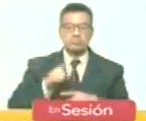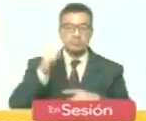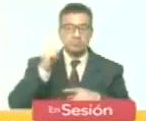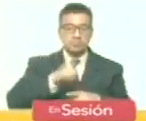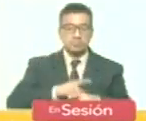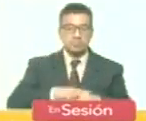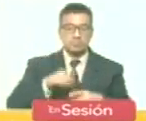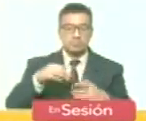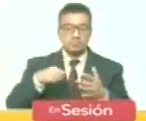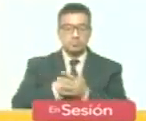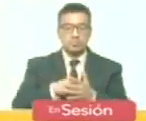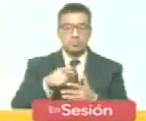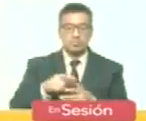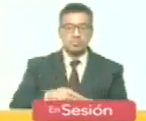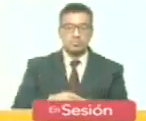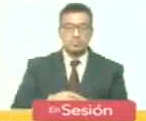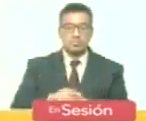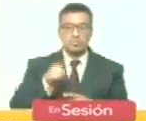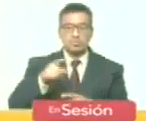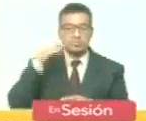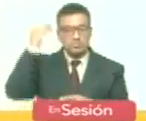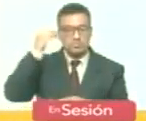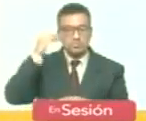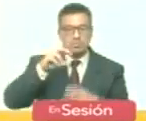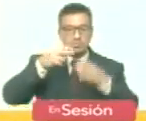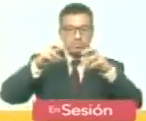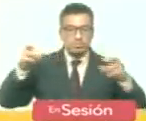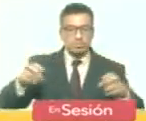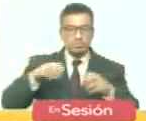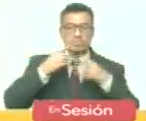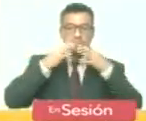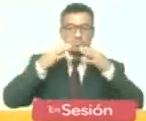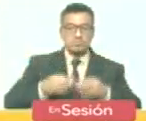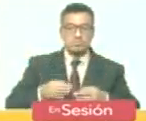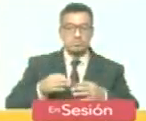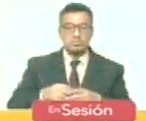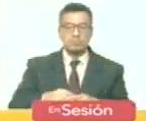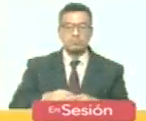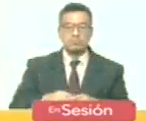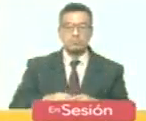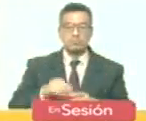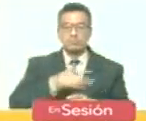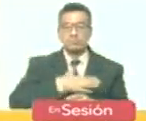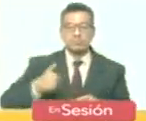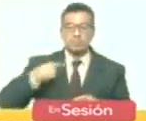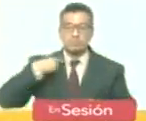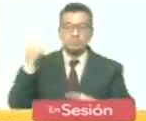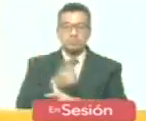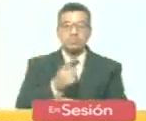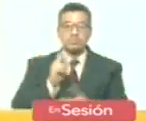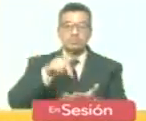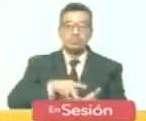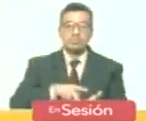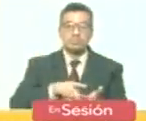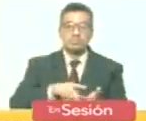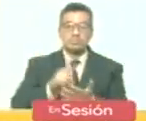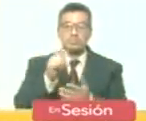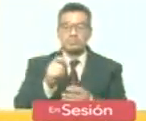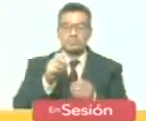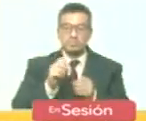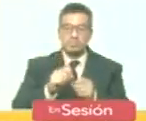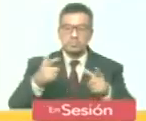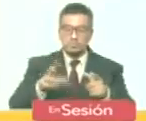de golpes, por eso se considera, comillas, seguro. Requiere obligatoriamente la presencia de un detonador